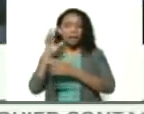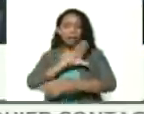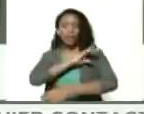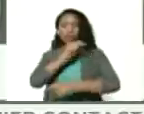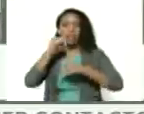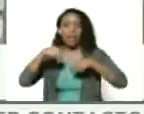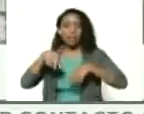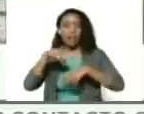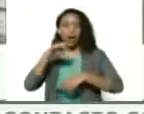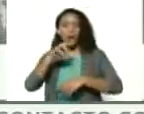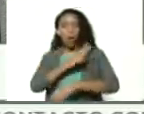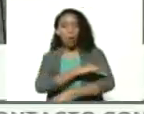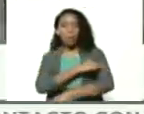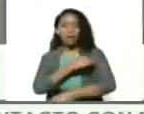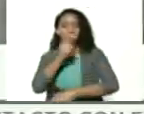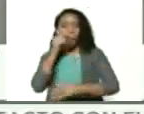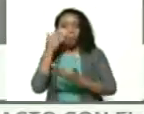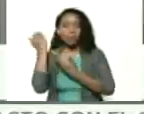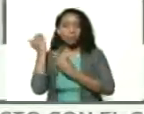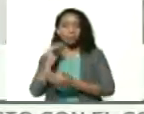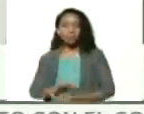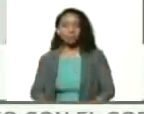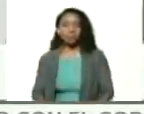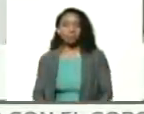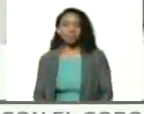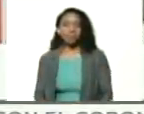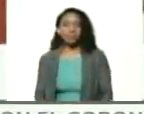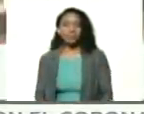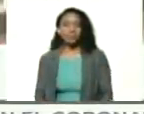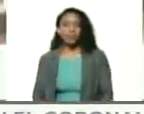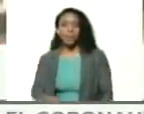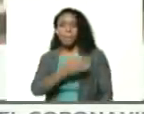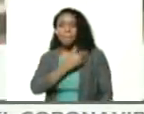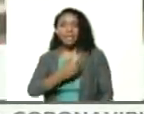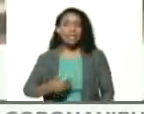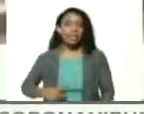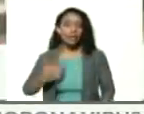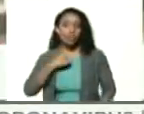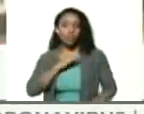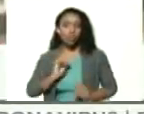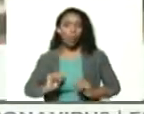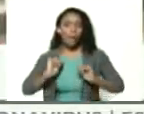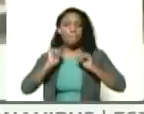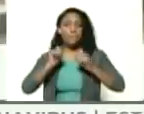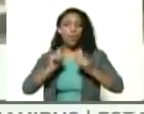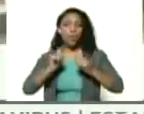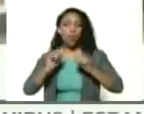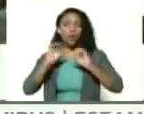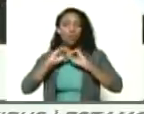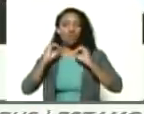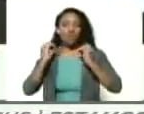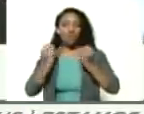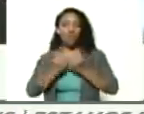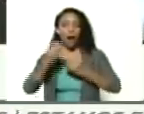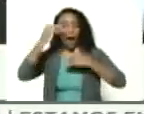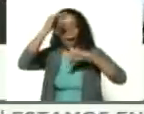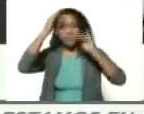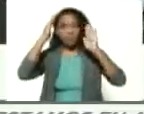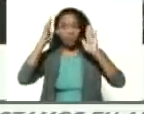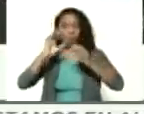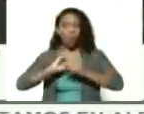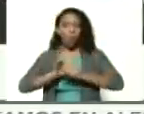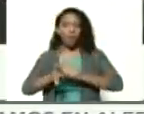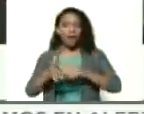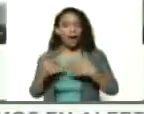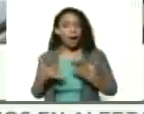de este hospital, Domingo Guzmán Lander. Presidente, estamos inaugurando una sala para la atención COVID en